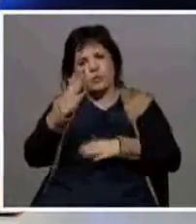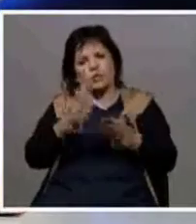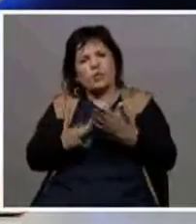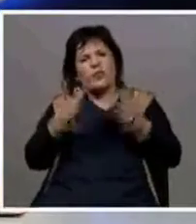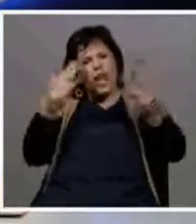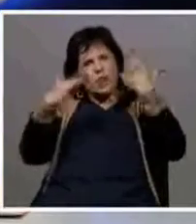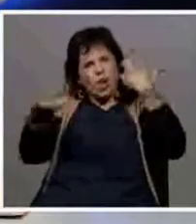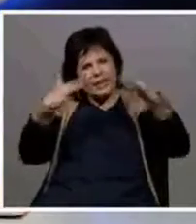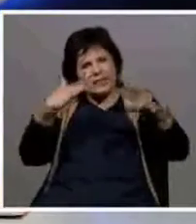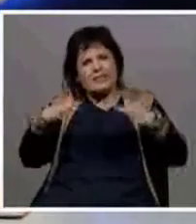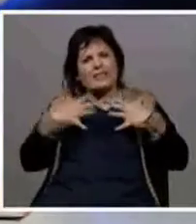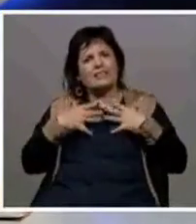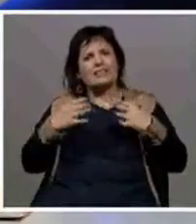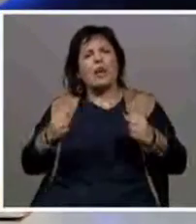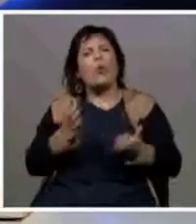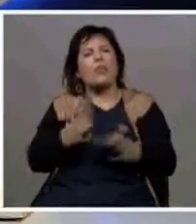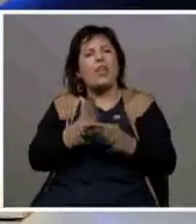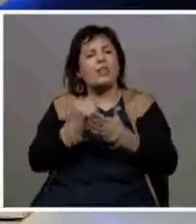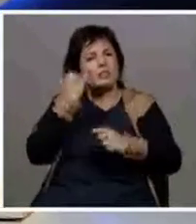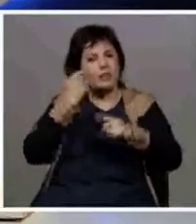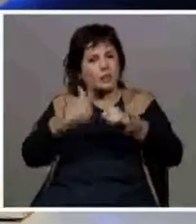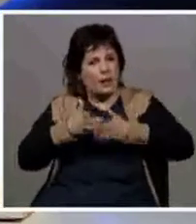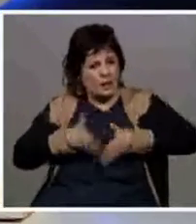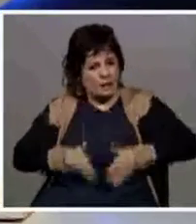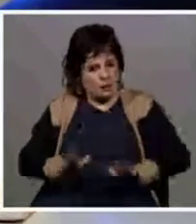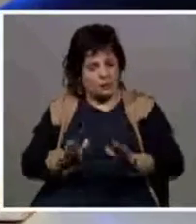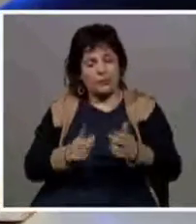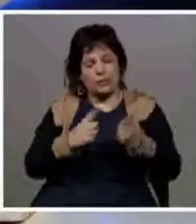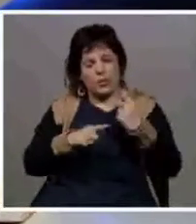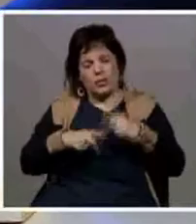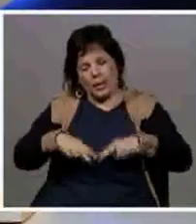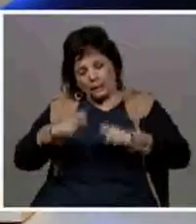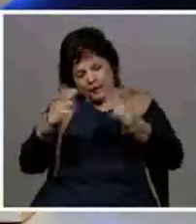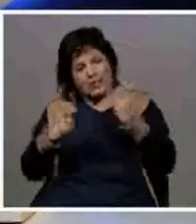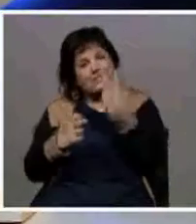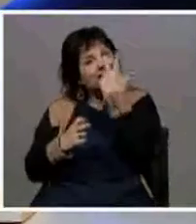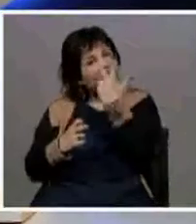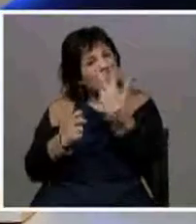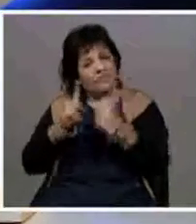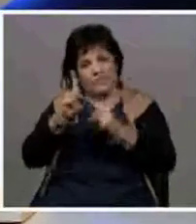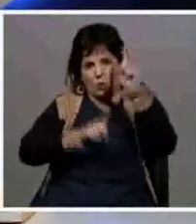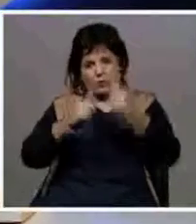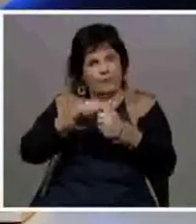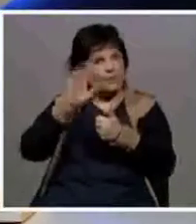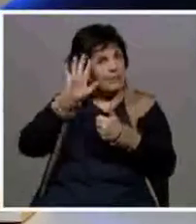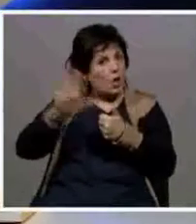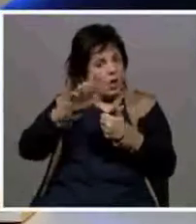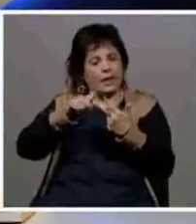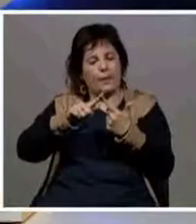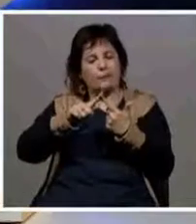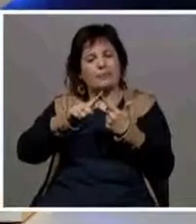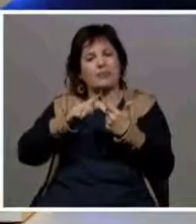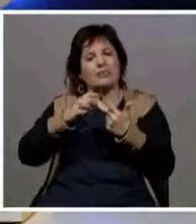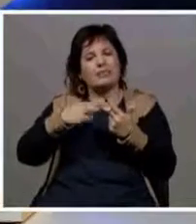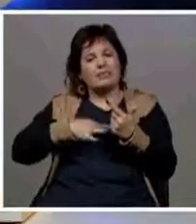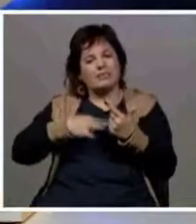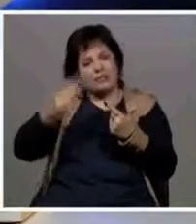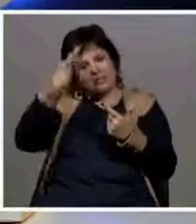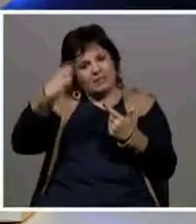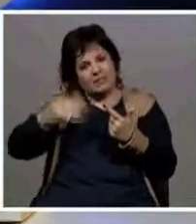salud y derechos sexuales y reproductivos que nuclea a investigadores de tres facultades psicología facultad de ciencias